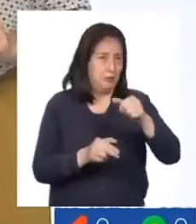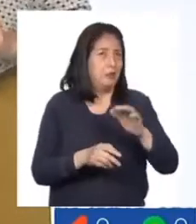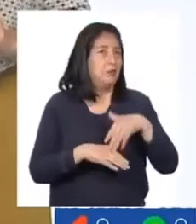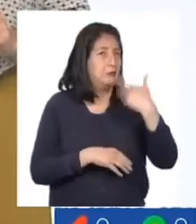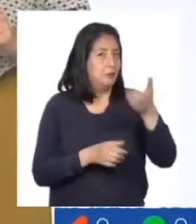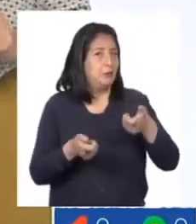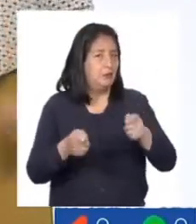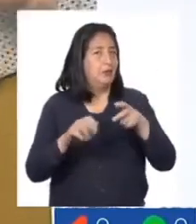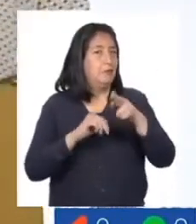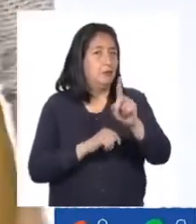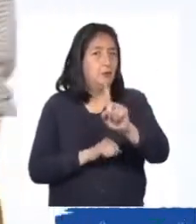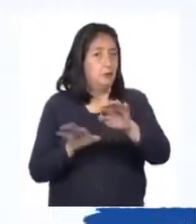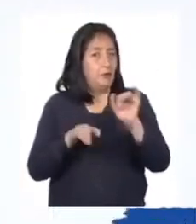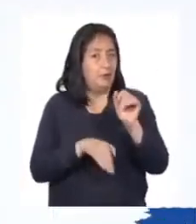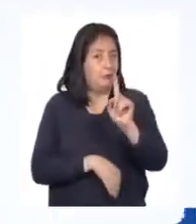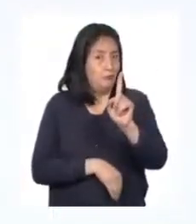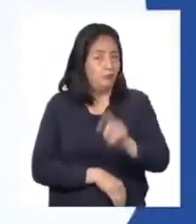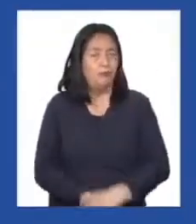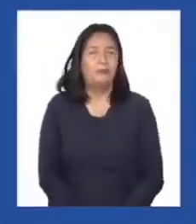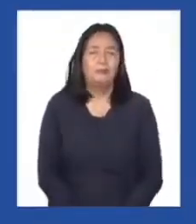después de la pausa. ¡No se muevan!